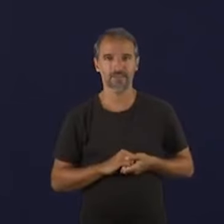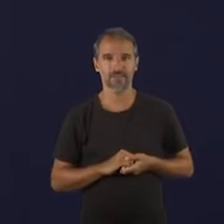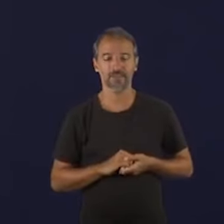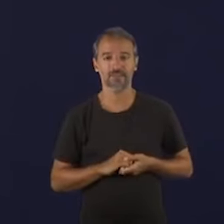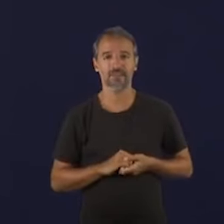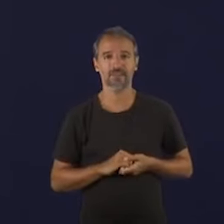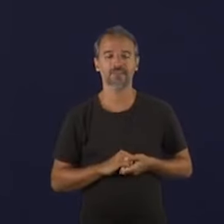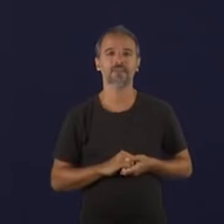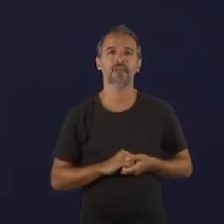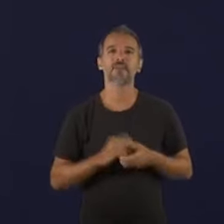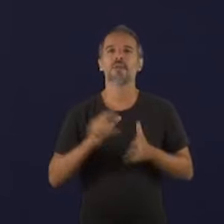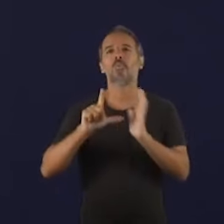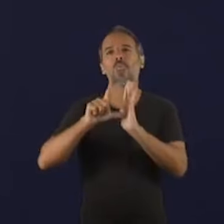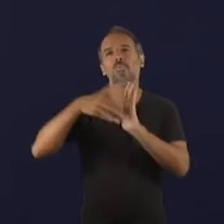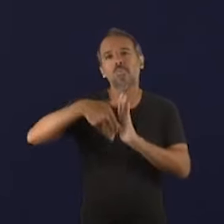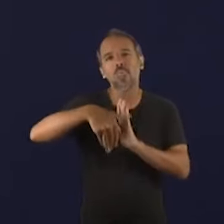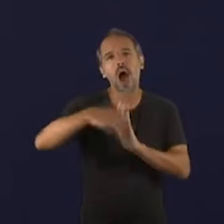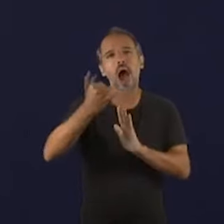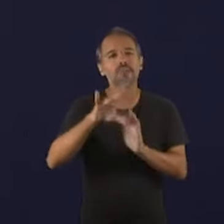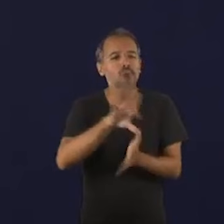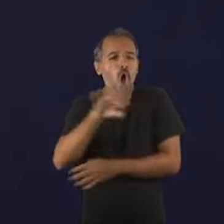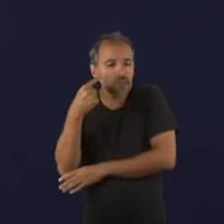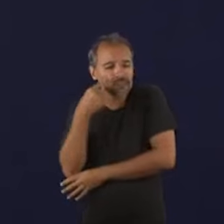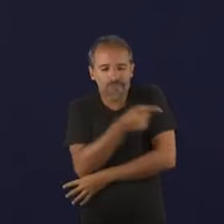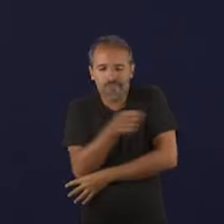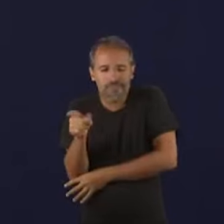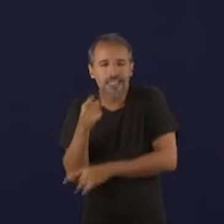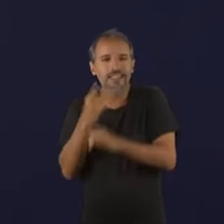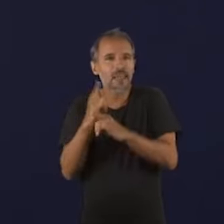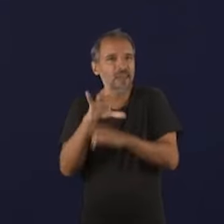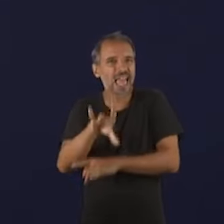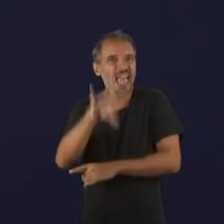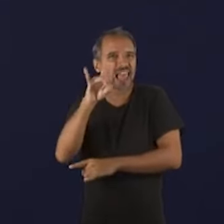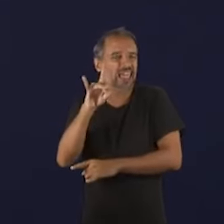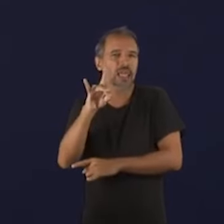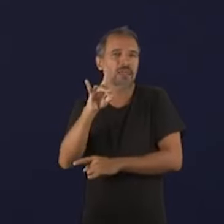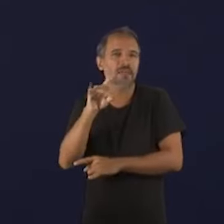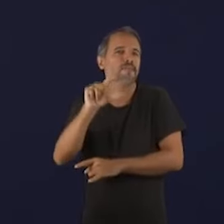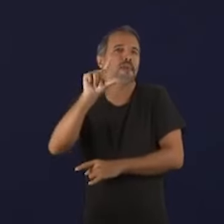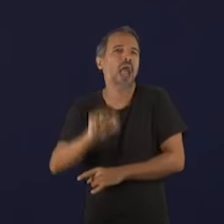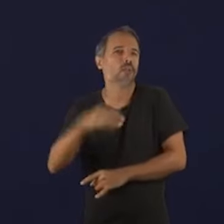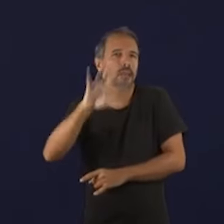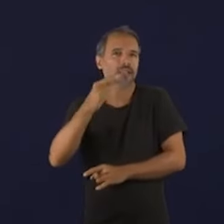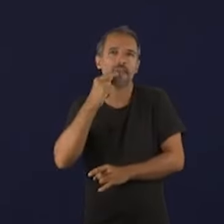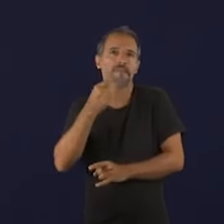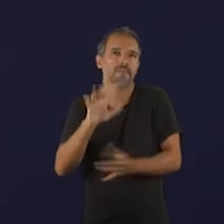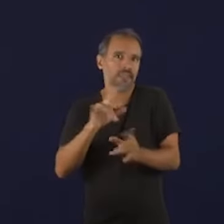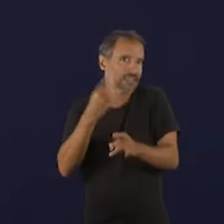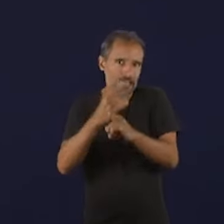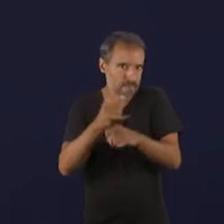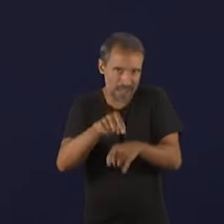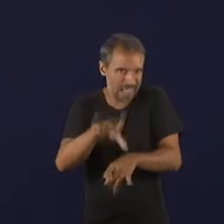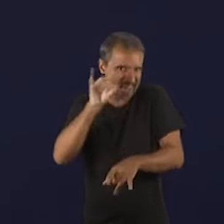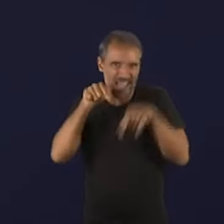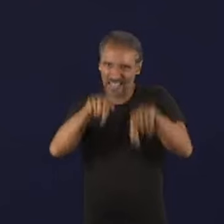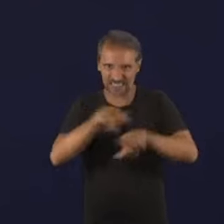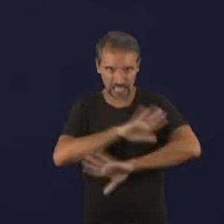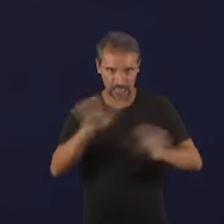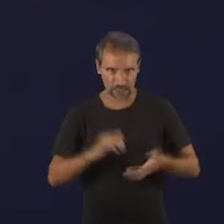efectivamente haya varias opciones siempre se va a elegir por la que sea menos judicial para las arcas públicas